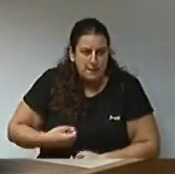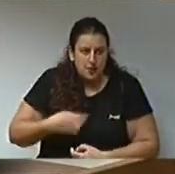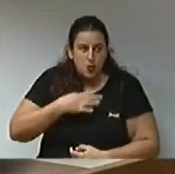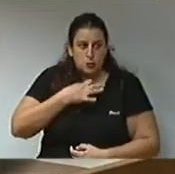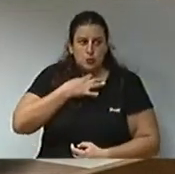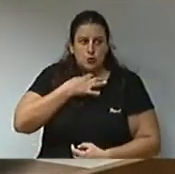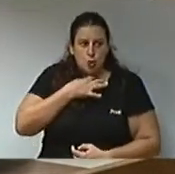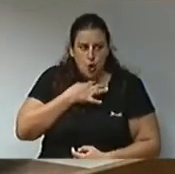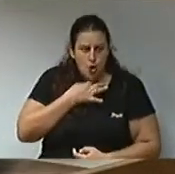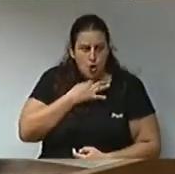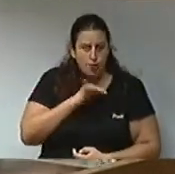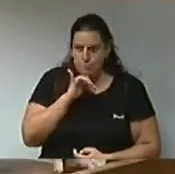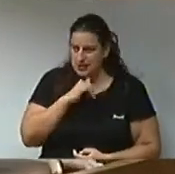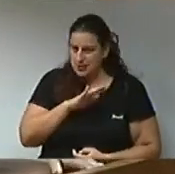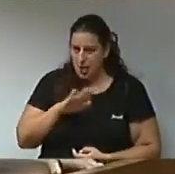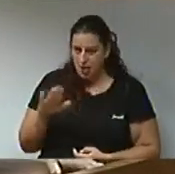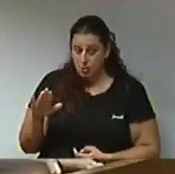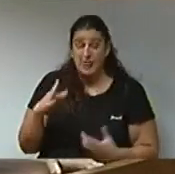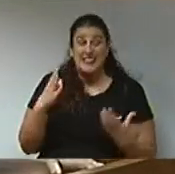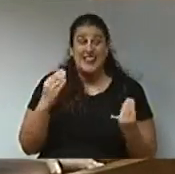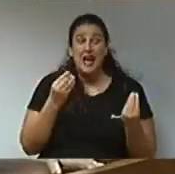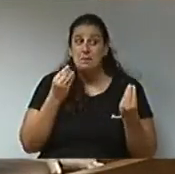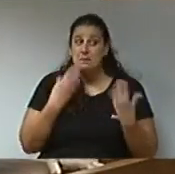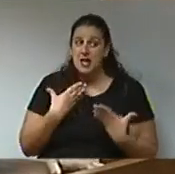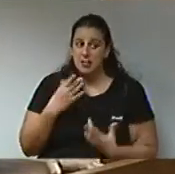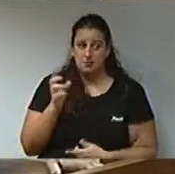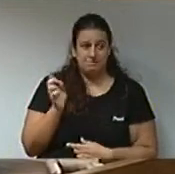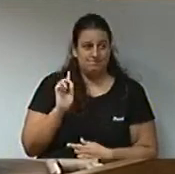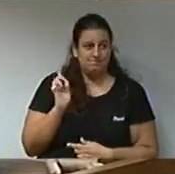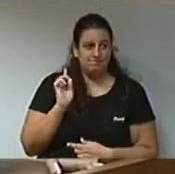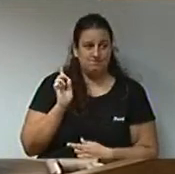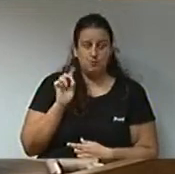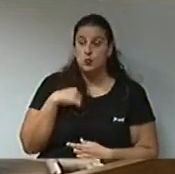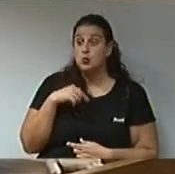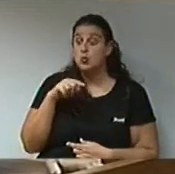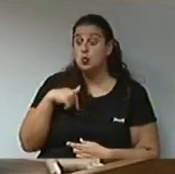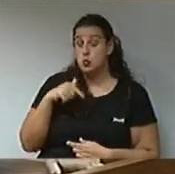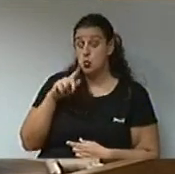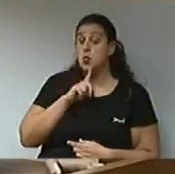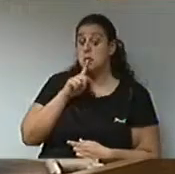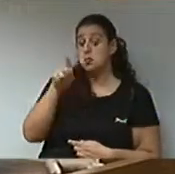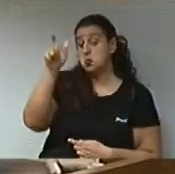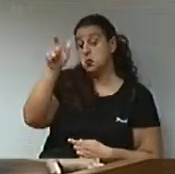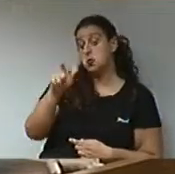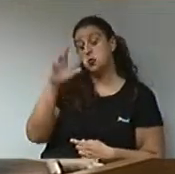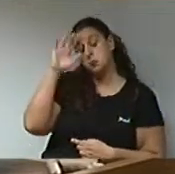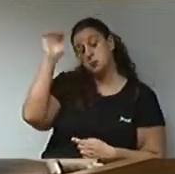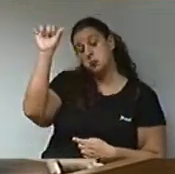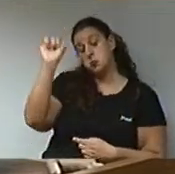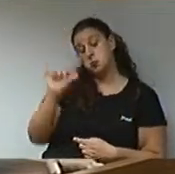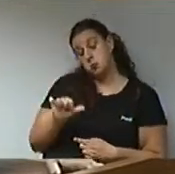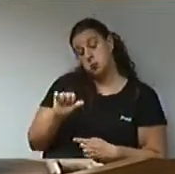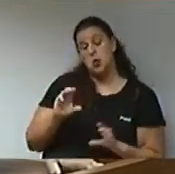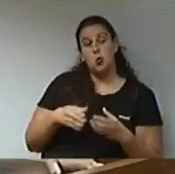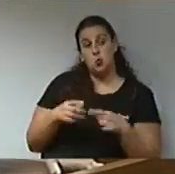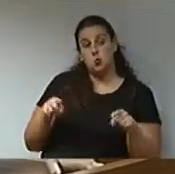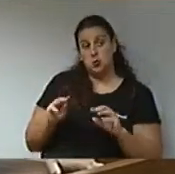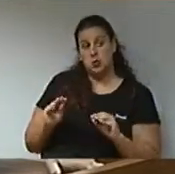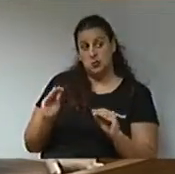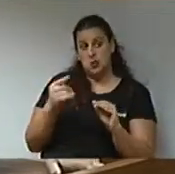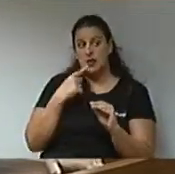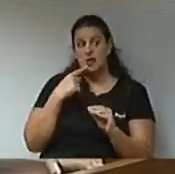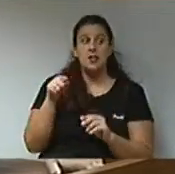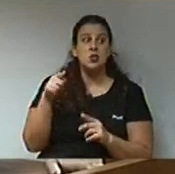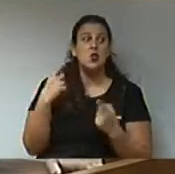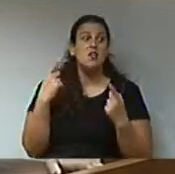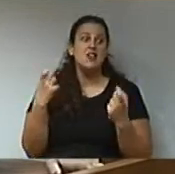bien. Escuchándolo pensaba que, como les gusta a ustedes, como diría un grupo de musical de referencia de ustedes, a usted hoy solo le ha